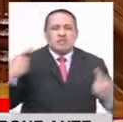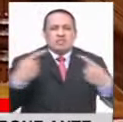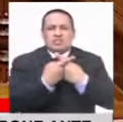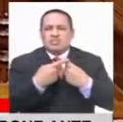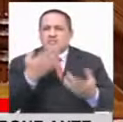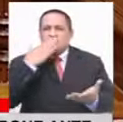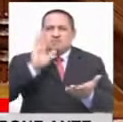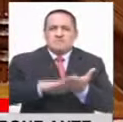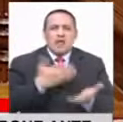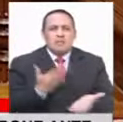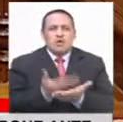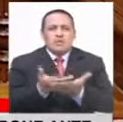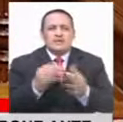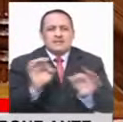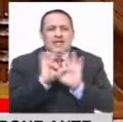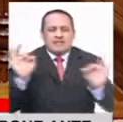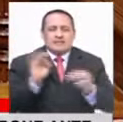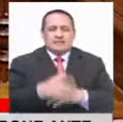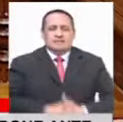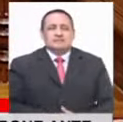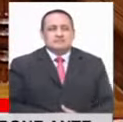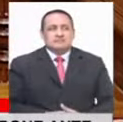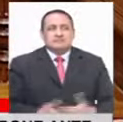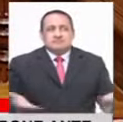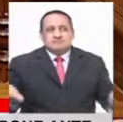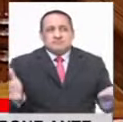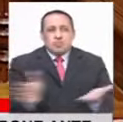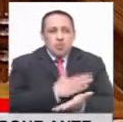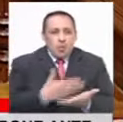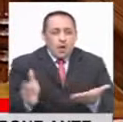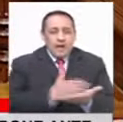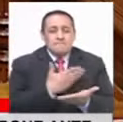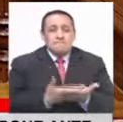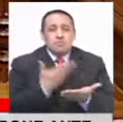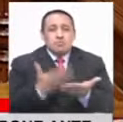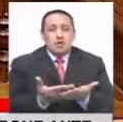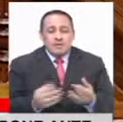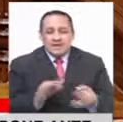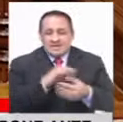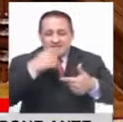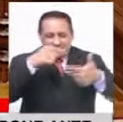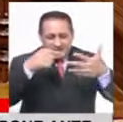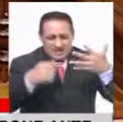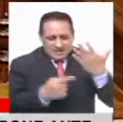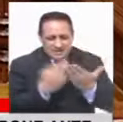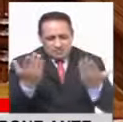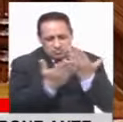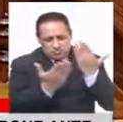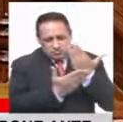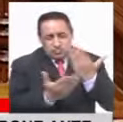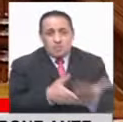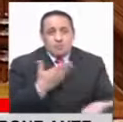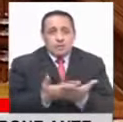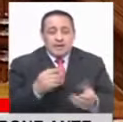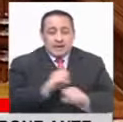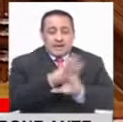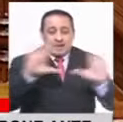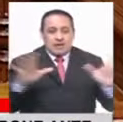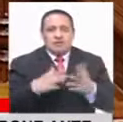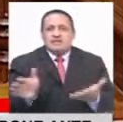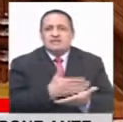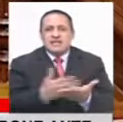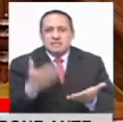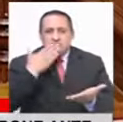contradictorios y sin corroboraciones. No hay ningún medio probatorio incorporado y que acredite